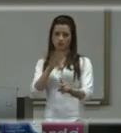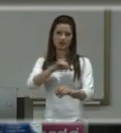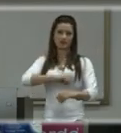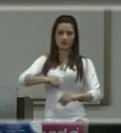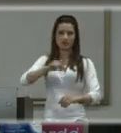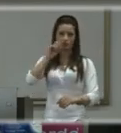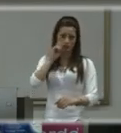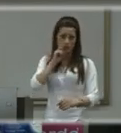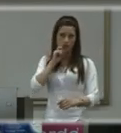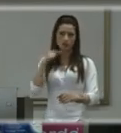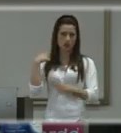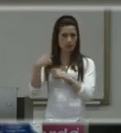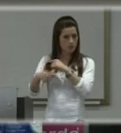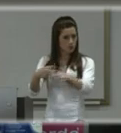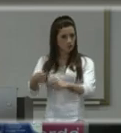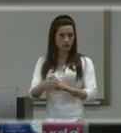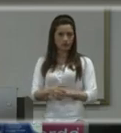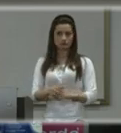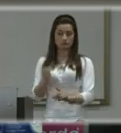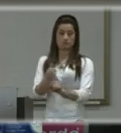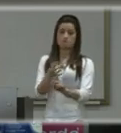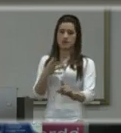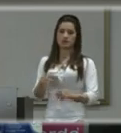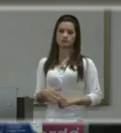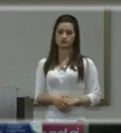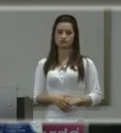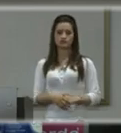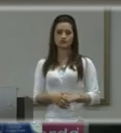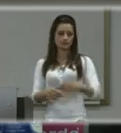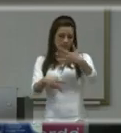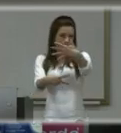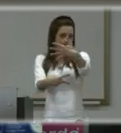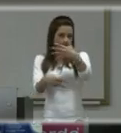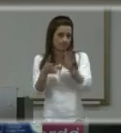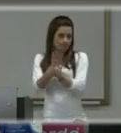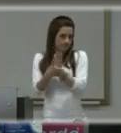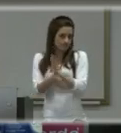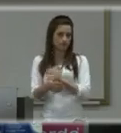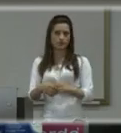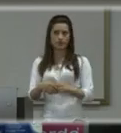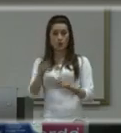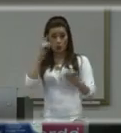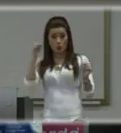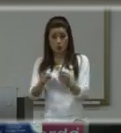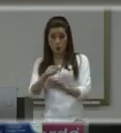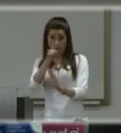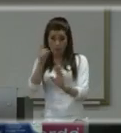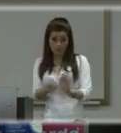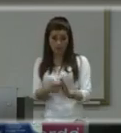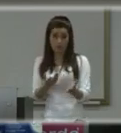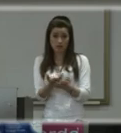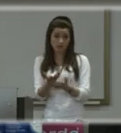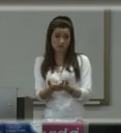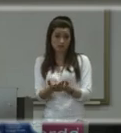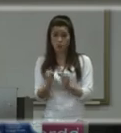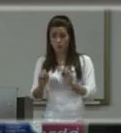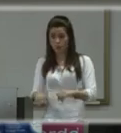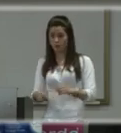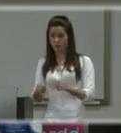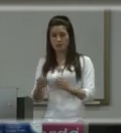derechos reproductivos. Y creo que lo voy a dejar ahí porque pues generar las conclusiones completas y las recomendaciones también las pueden leer en el